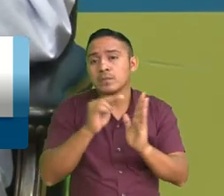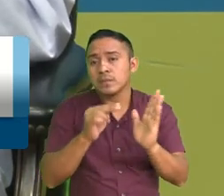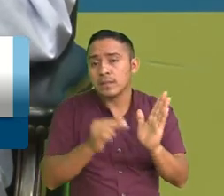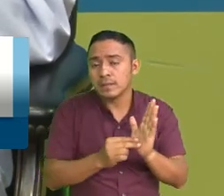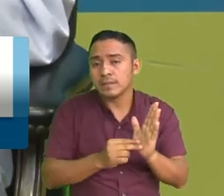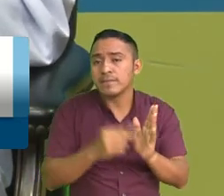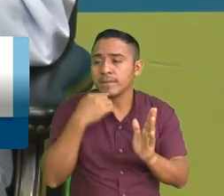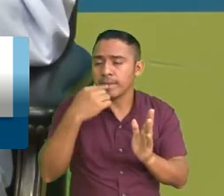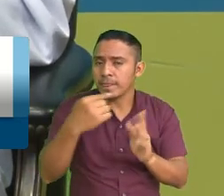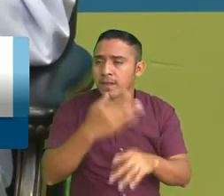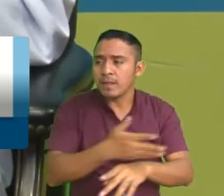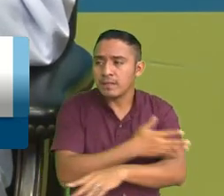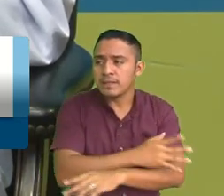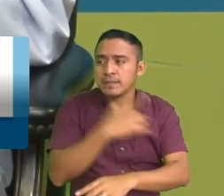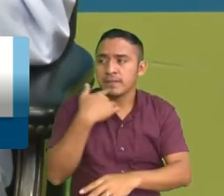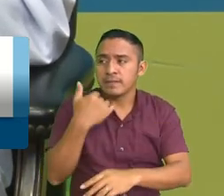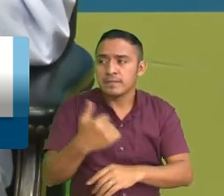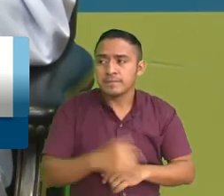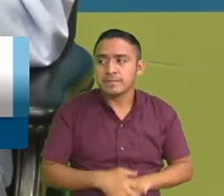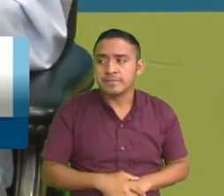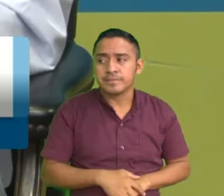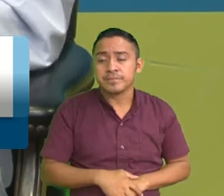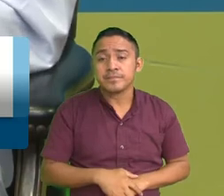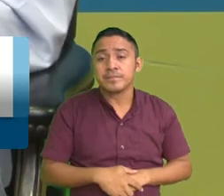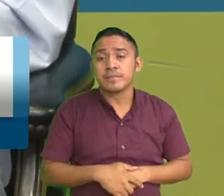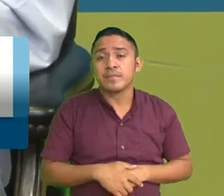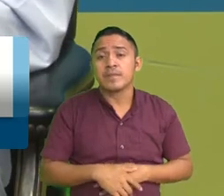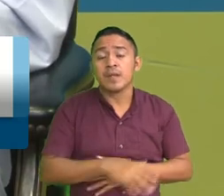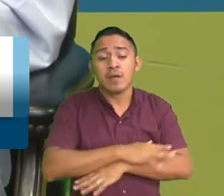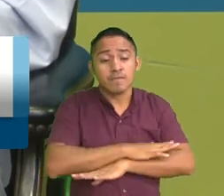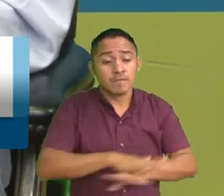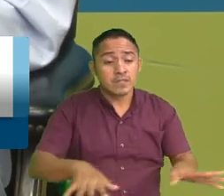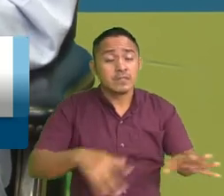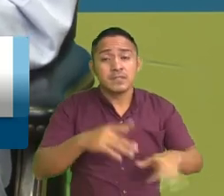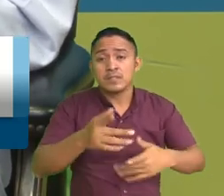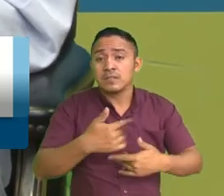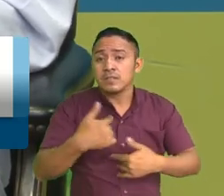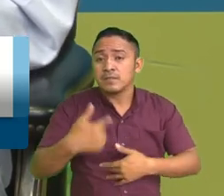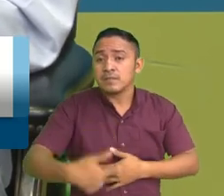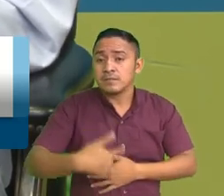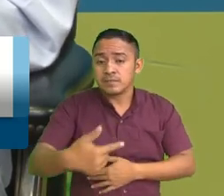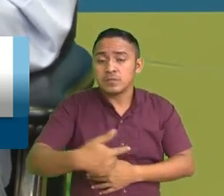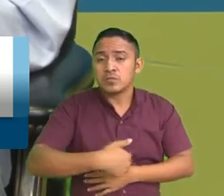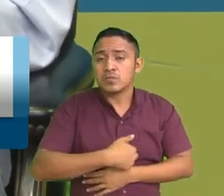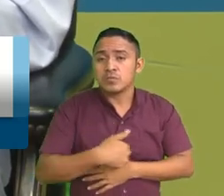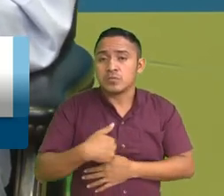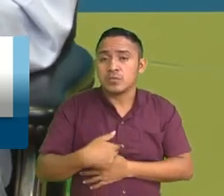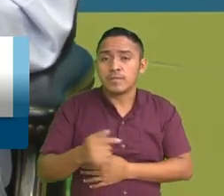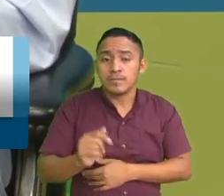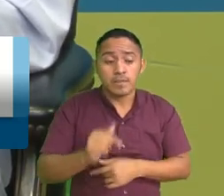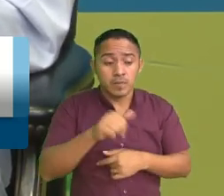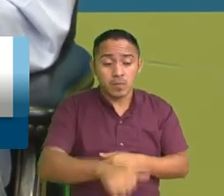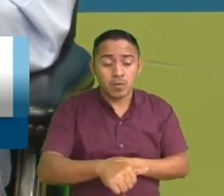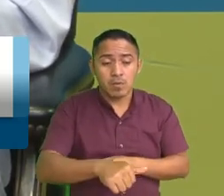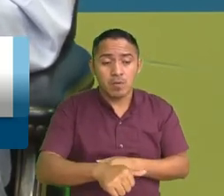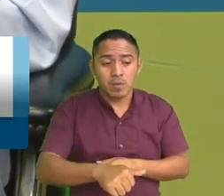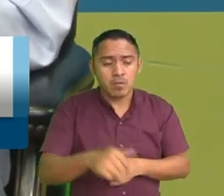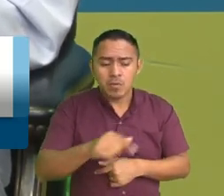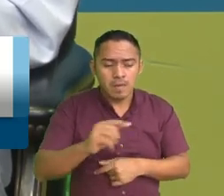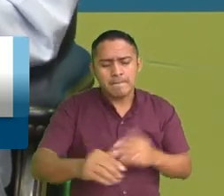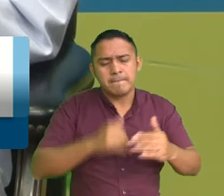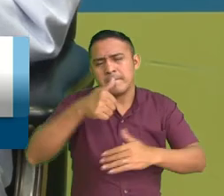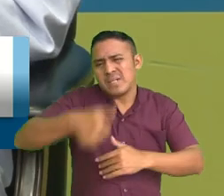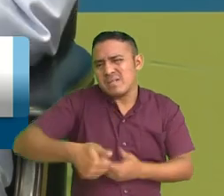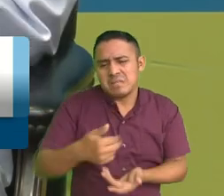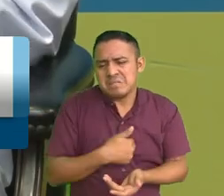Lo que mencionábamos anteriormente, el hecho de finalizar el día. O sea, ya esto lo paso por el otro día, no tengo por qué estar pensando